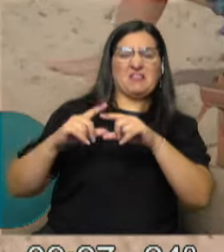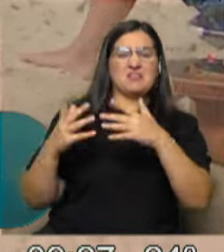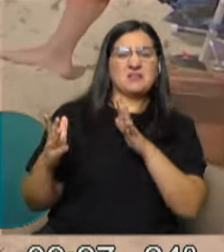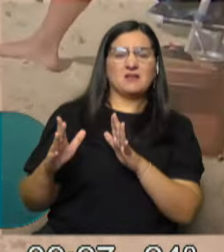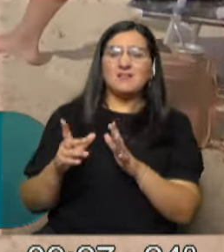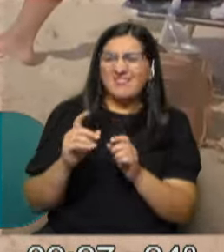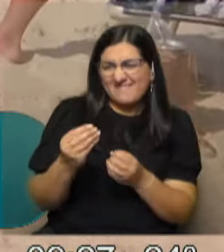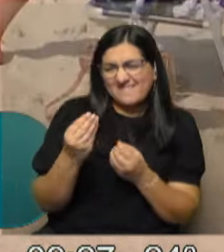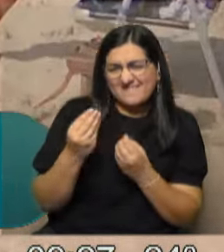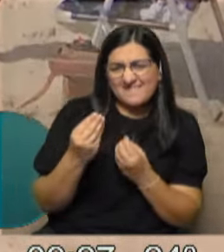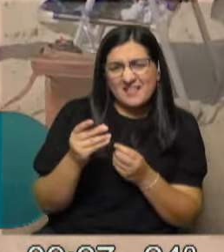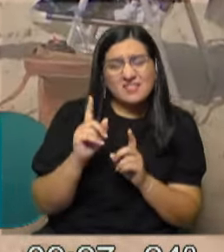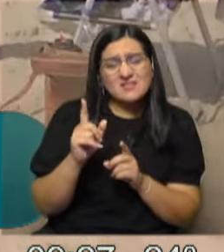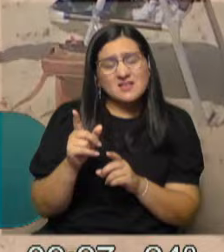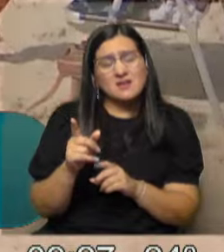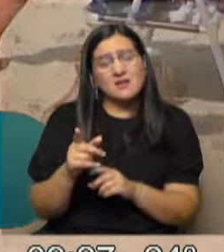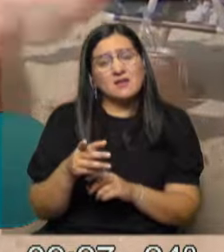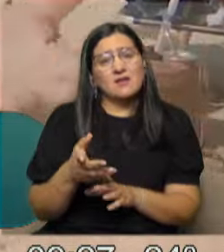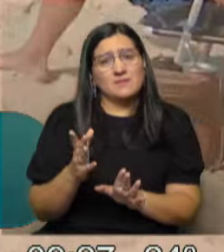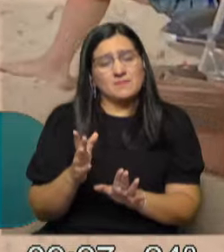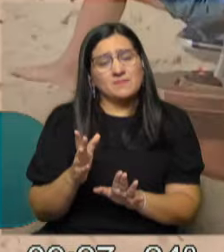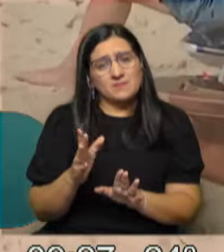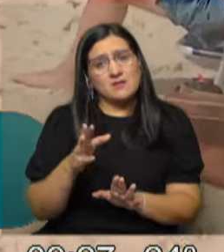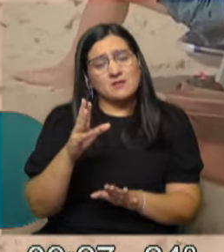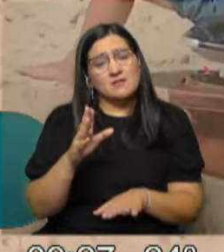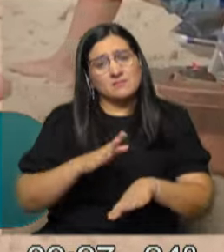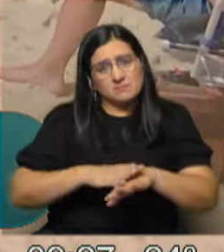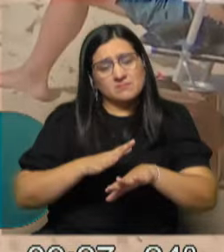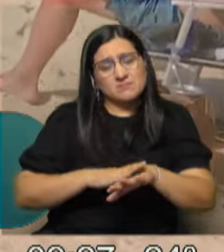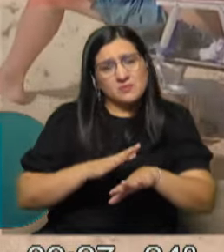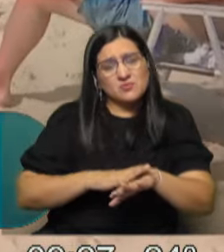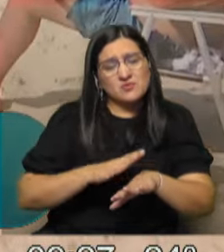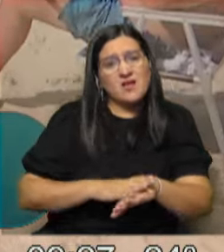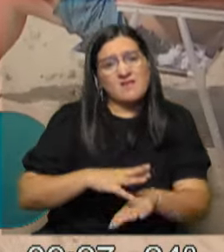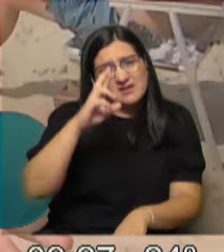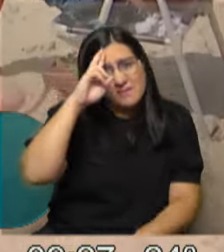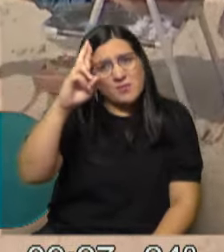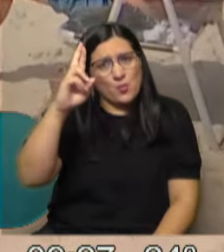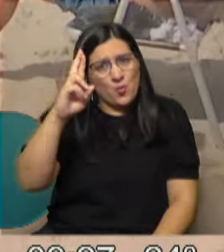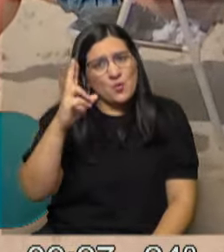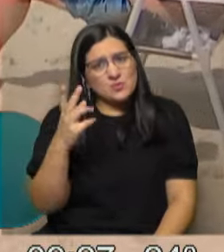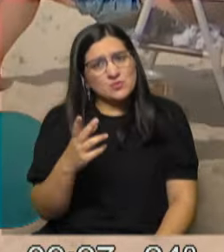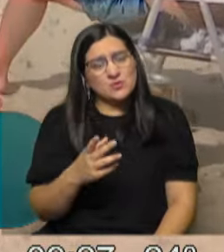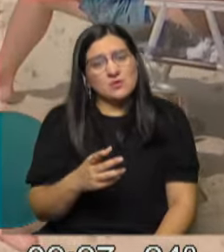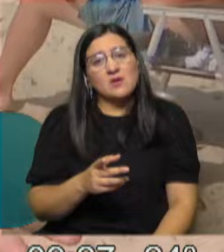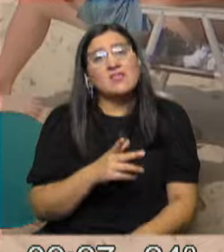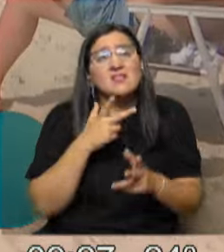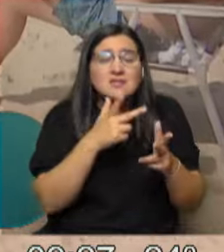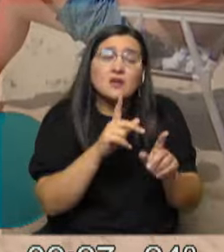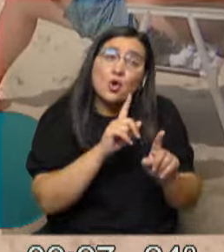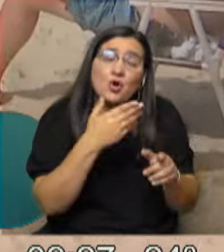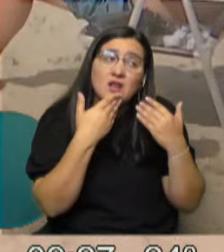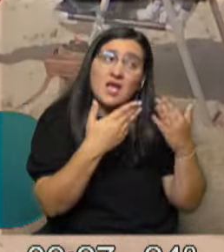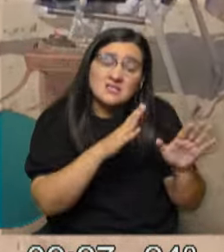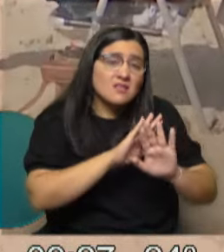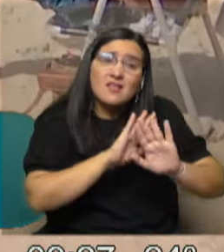sea, tengan la delicadeza de decir, no, todo bien, ¿verdad? Aunque sea. Ah, bueno, está, pero, qué bueno. Oh, bueno, encuentra de todo. Sí, bueno, sí,